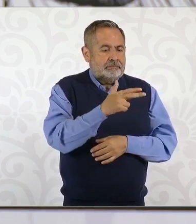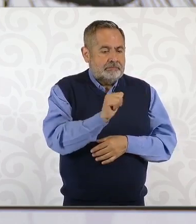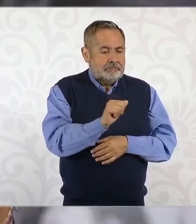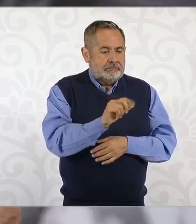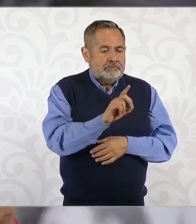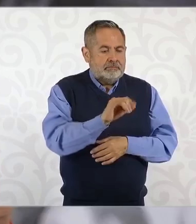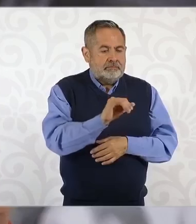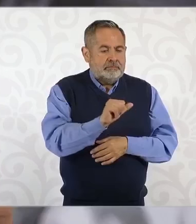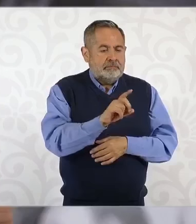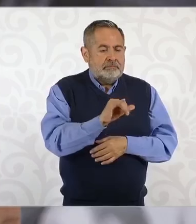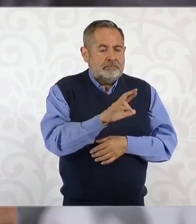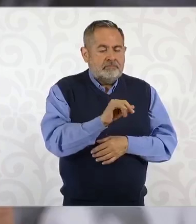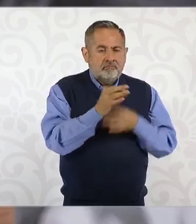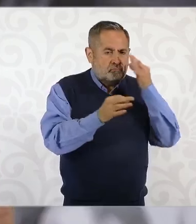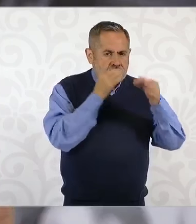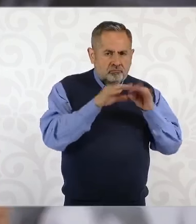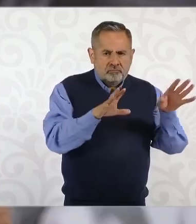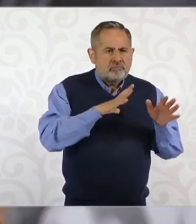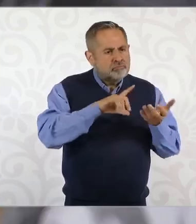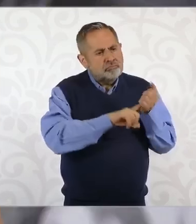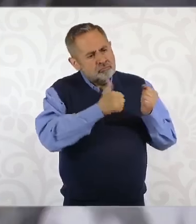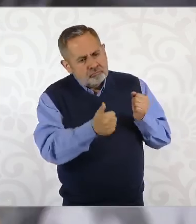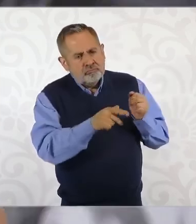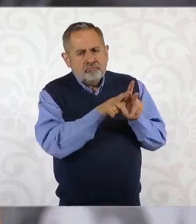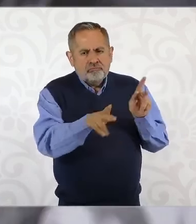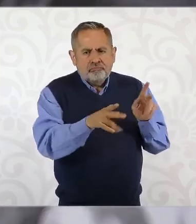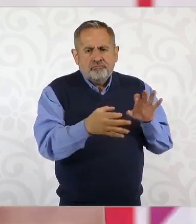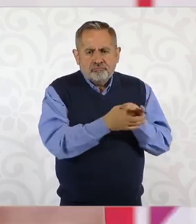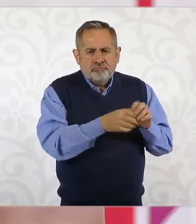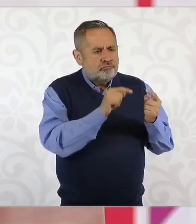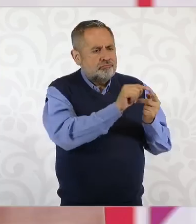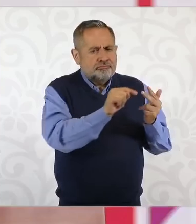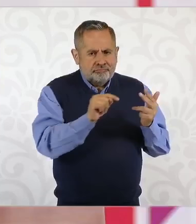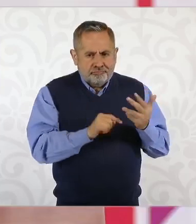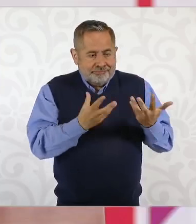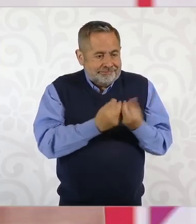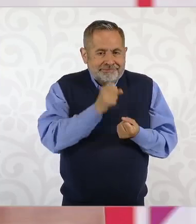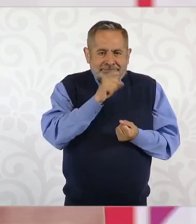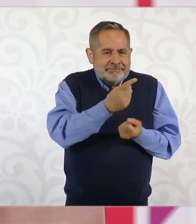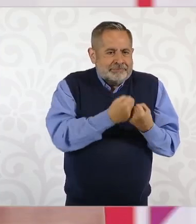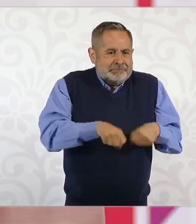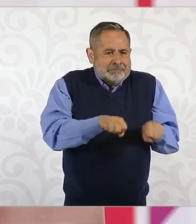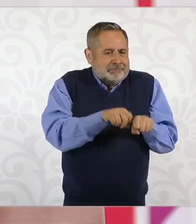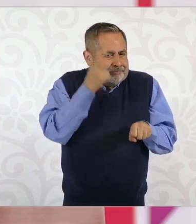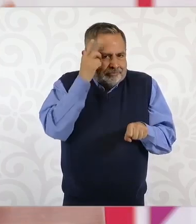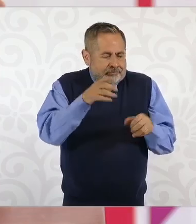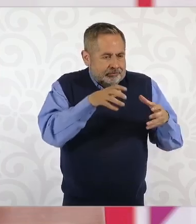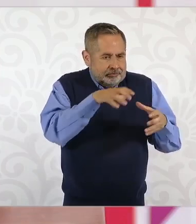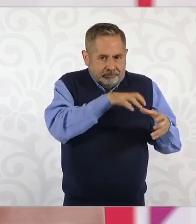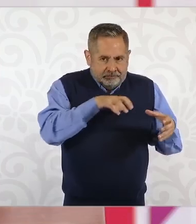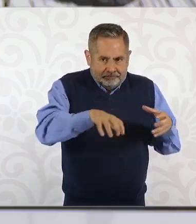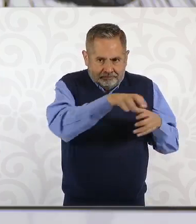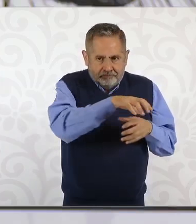la derecha diario, que tiene también otros medios hermanos de estos mismos dueños, socios, lo